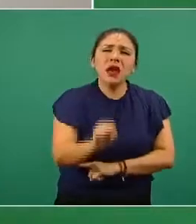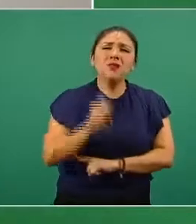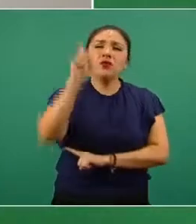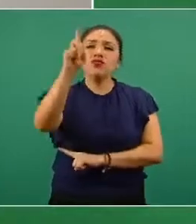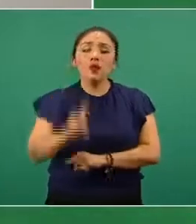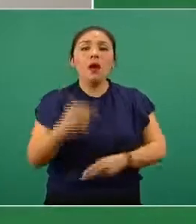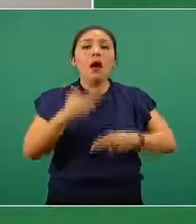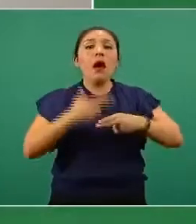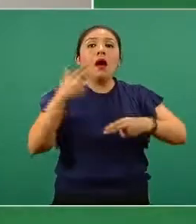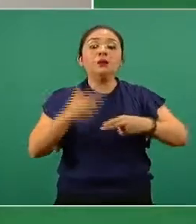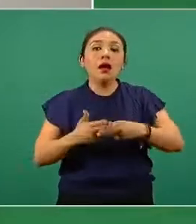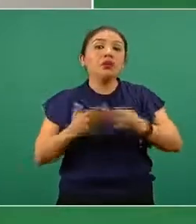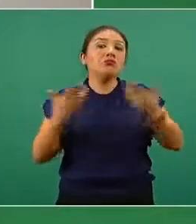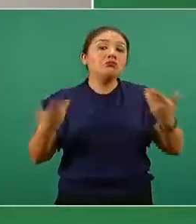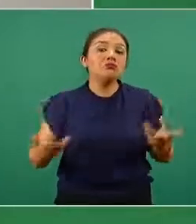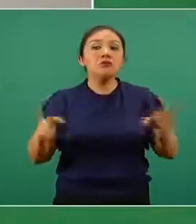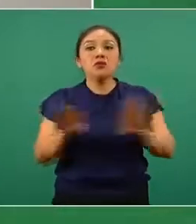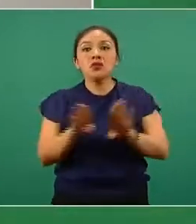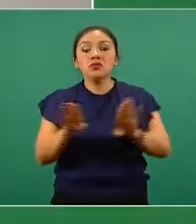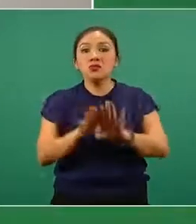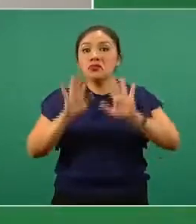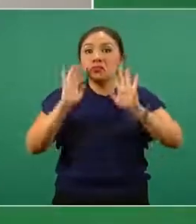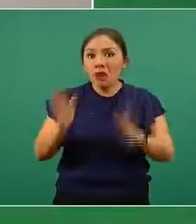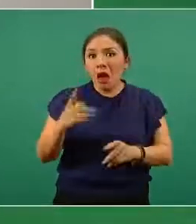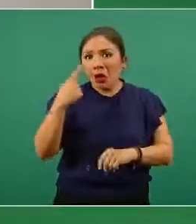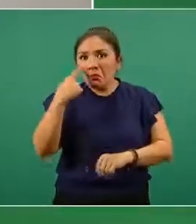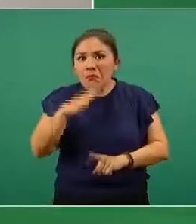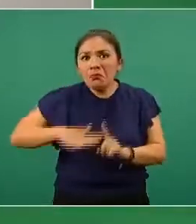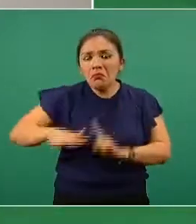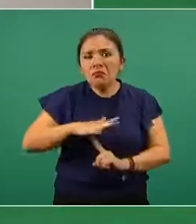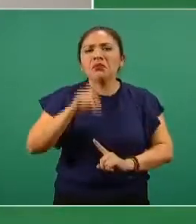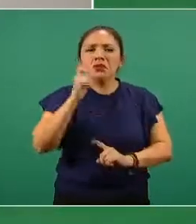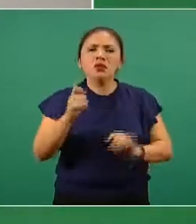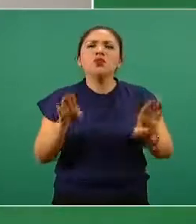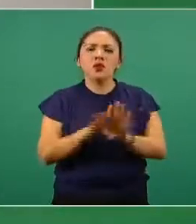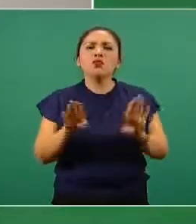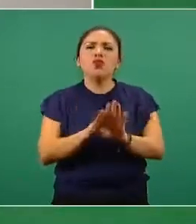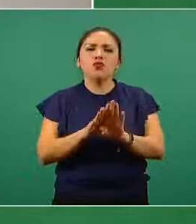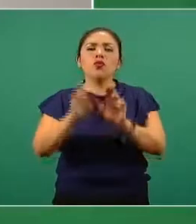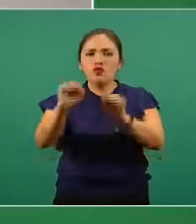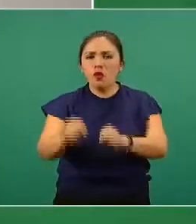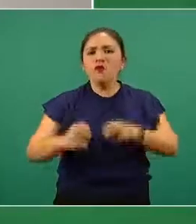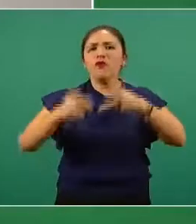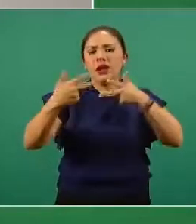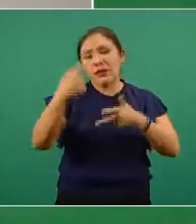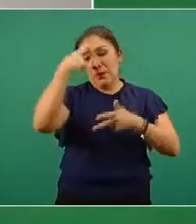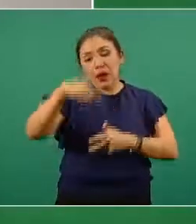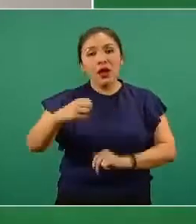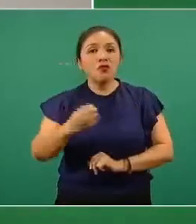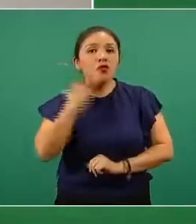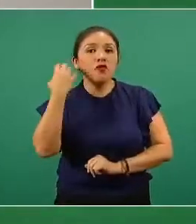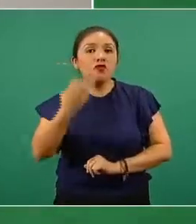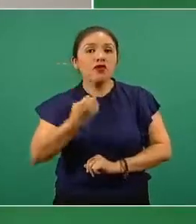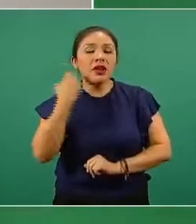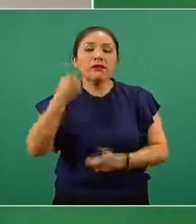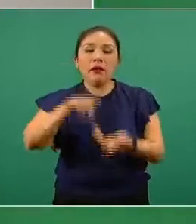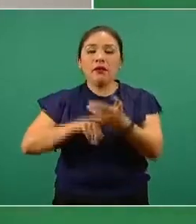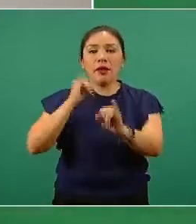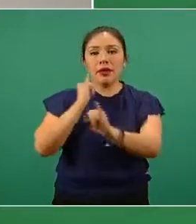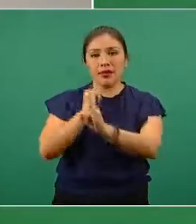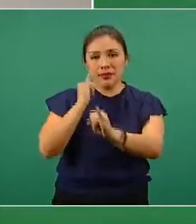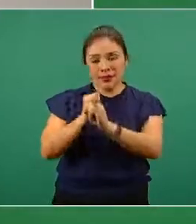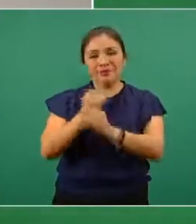que así lo amerite la situación, serán unas conferencias de prensa de forma